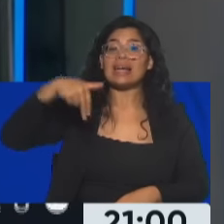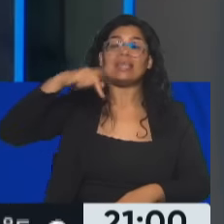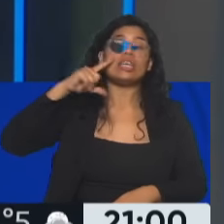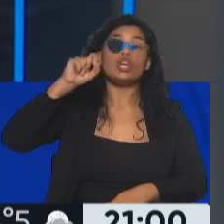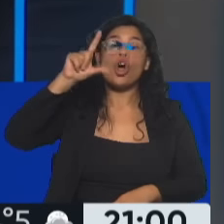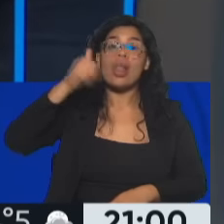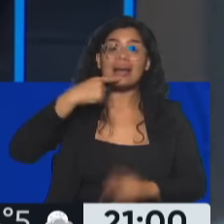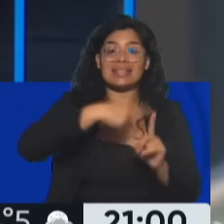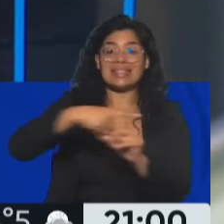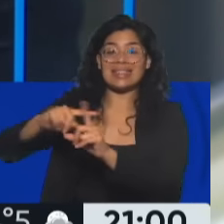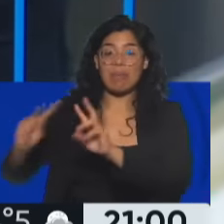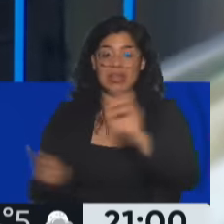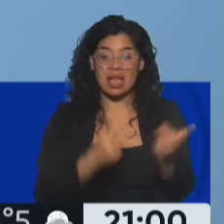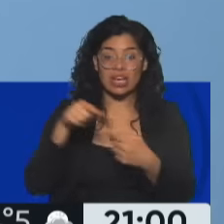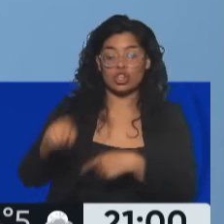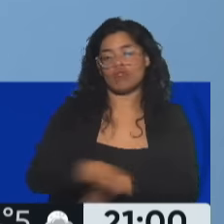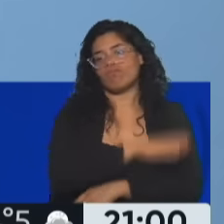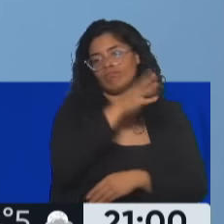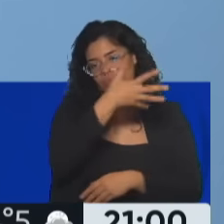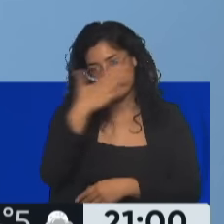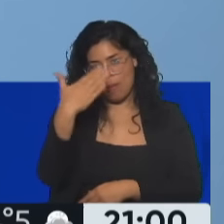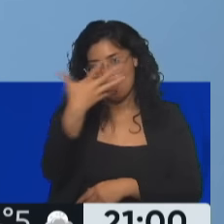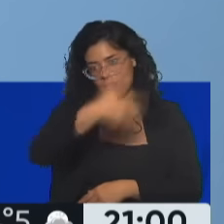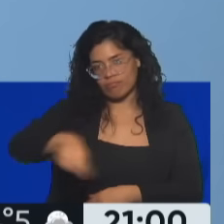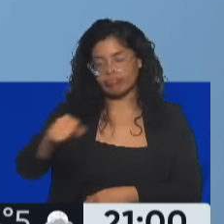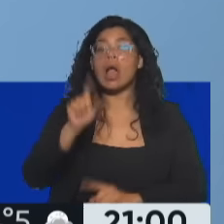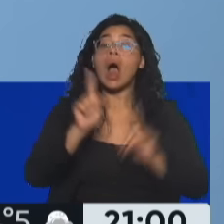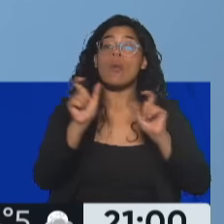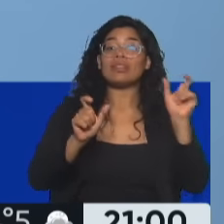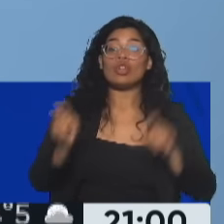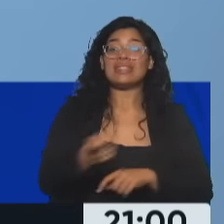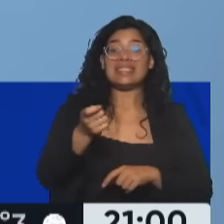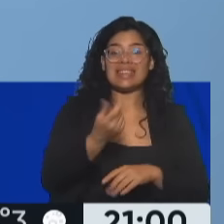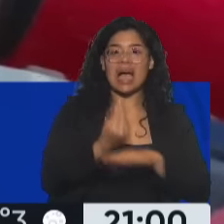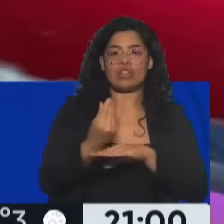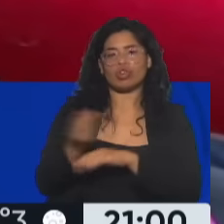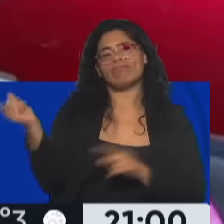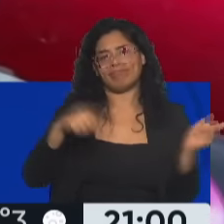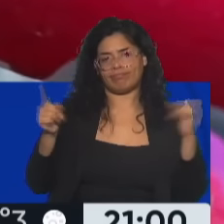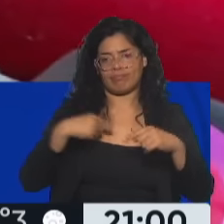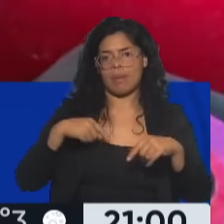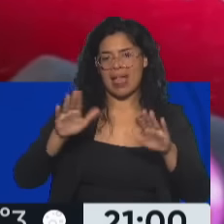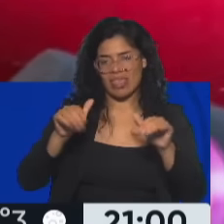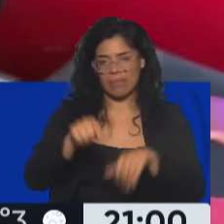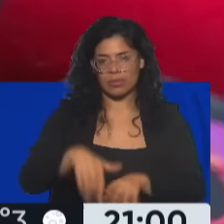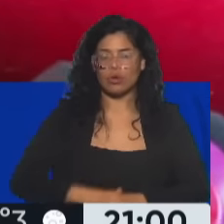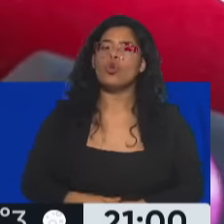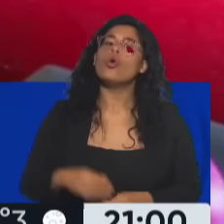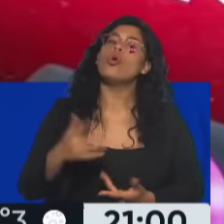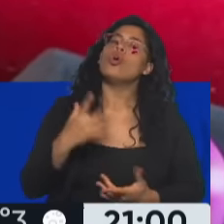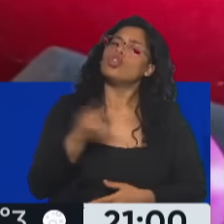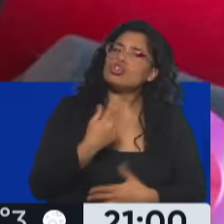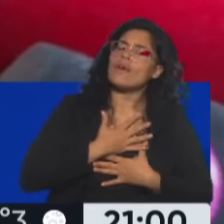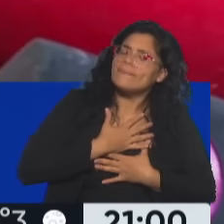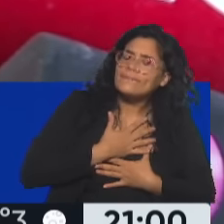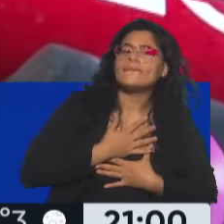aquí estuvieron muchos políticos presentes, además de sindicalistas, y algunos de ellos esto decían. Además de quererlo, mucha gente como